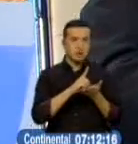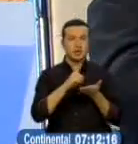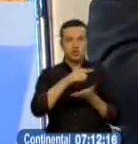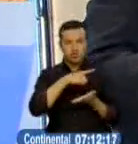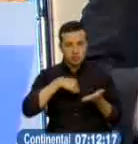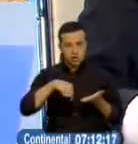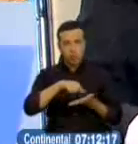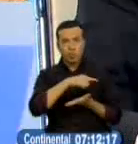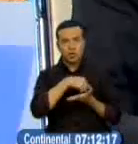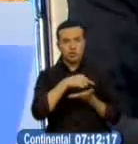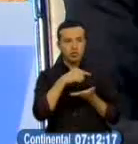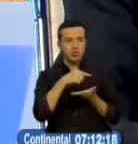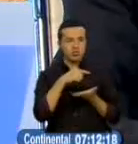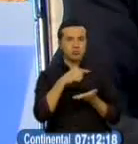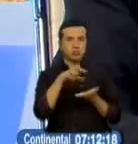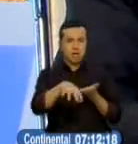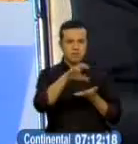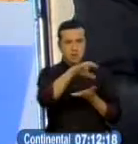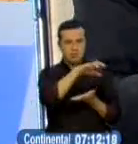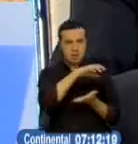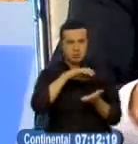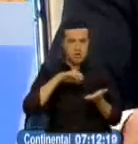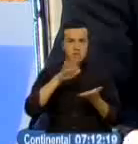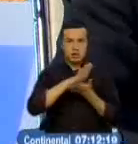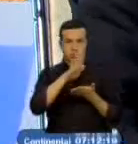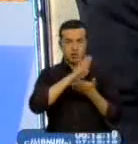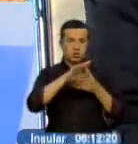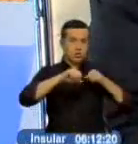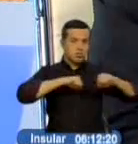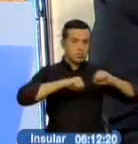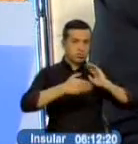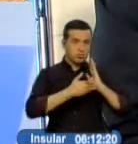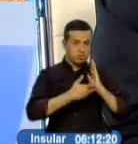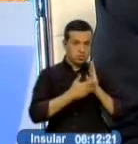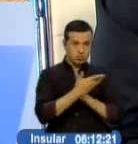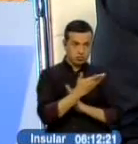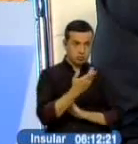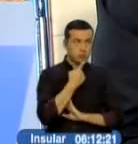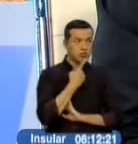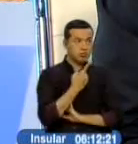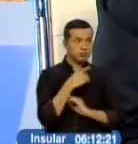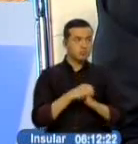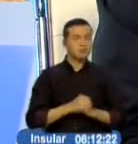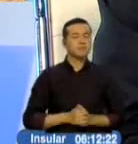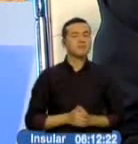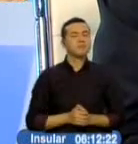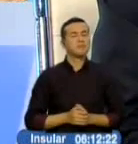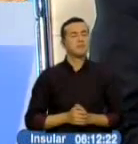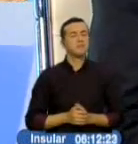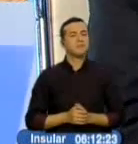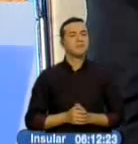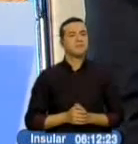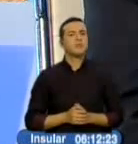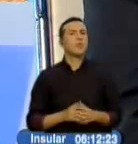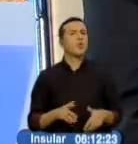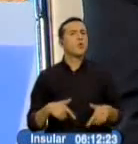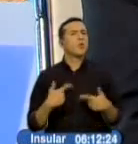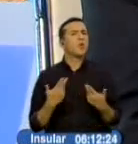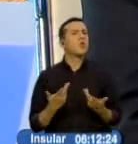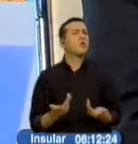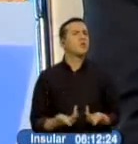y de la existencia de las escuelas, dentro de este modelo de gestión que el señor ministro me ha mencionado, Fadel Falconi, es cómo